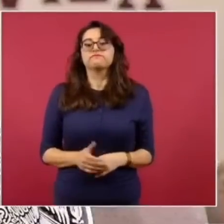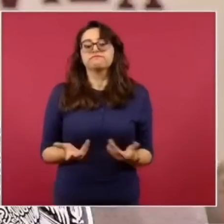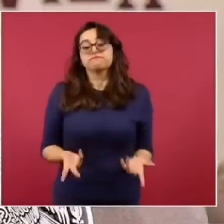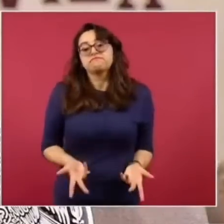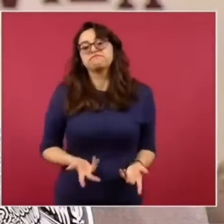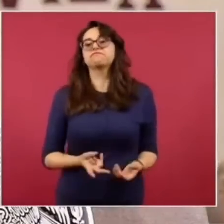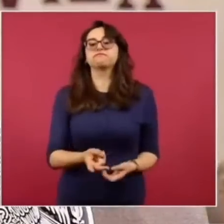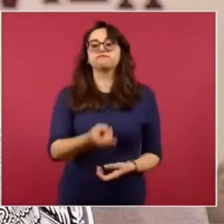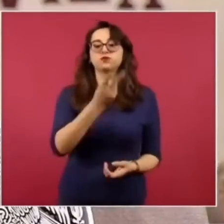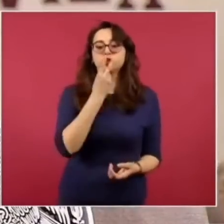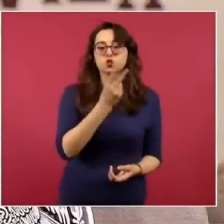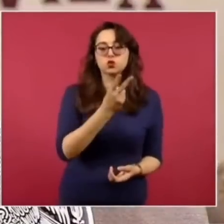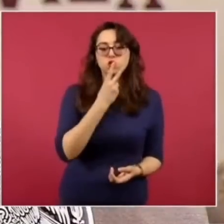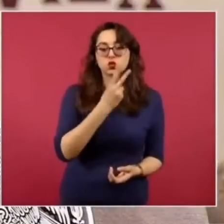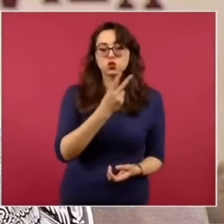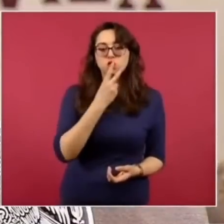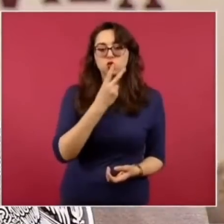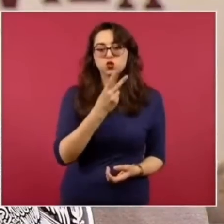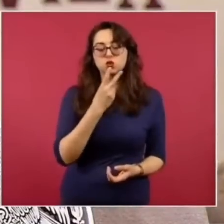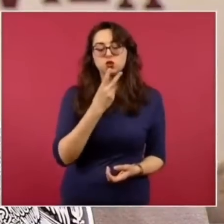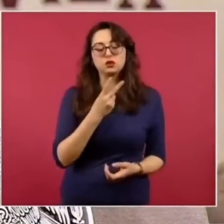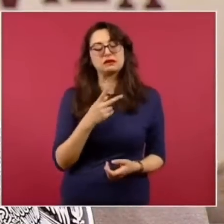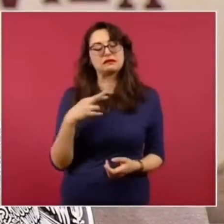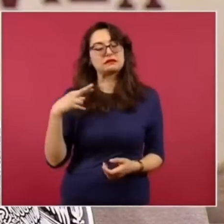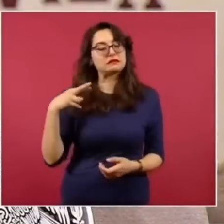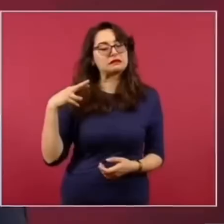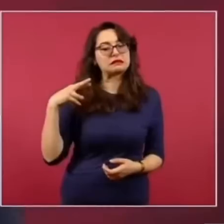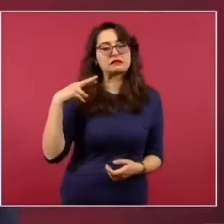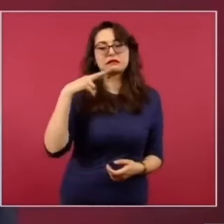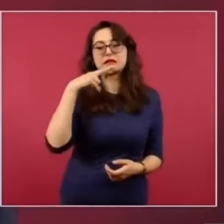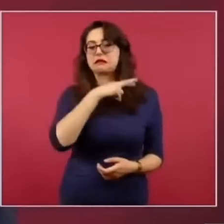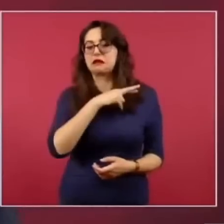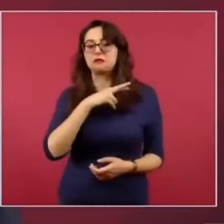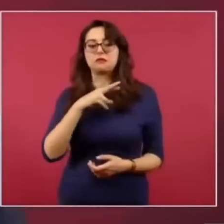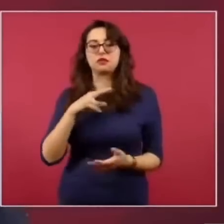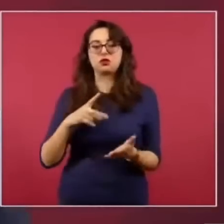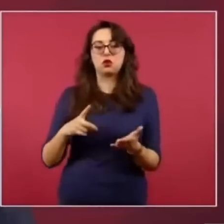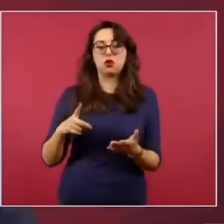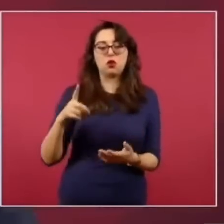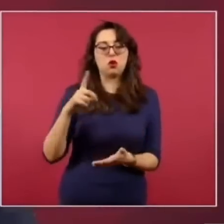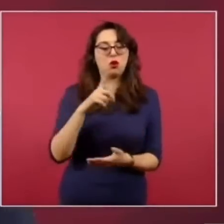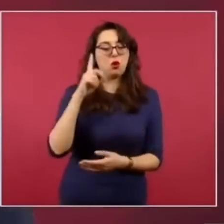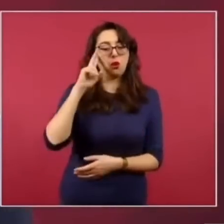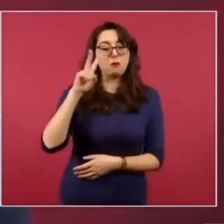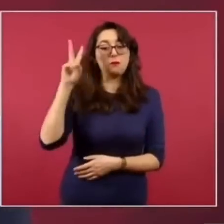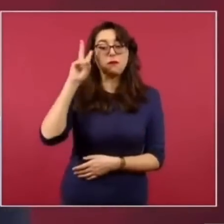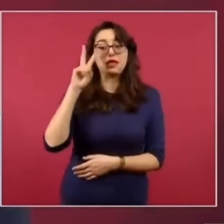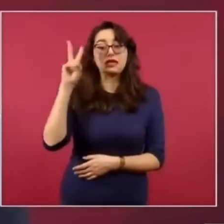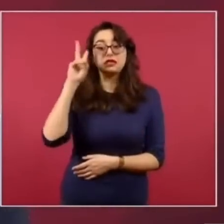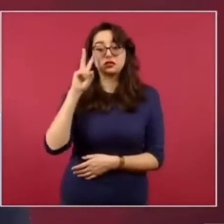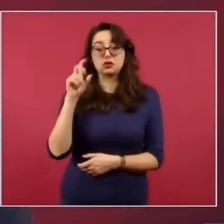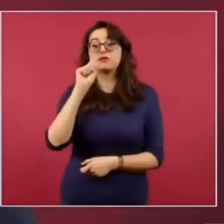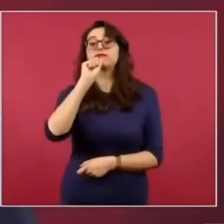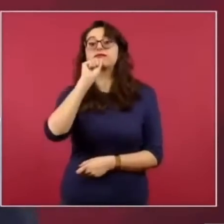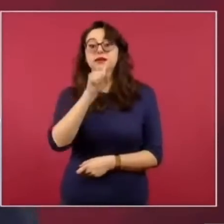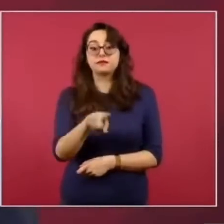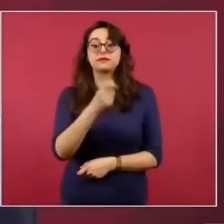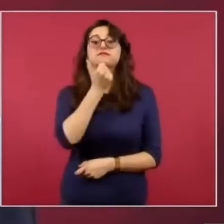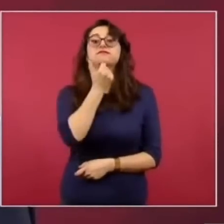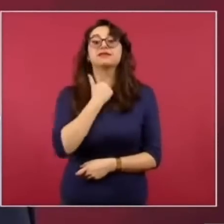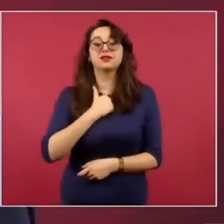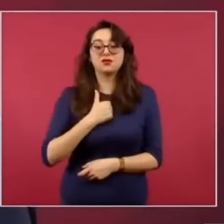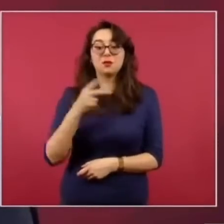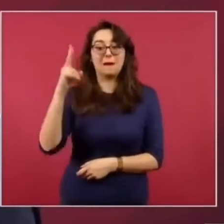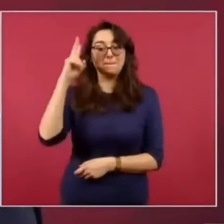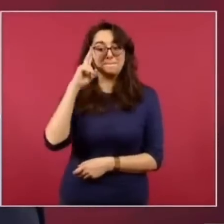legal, de los productos adictivos de mayor uso en el mundo, junto con el alcohol. Y además, desde hace muchos años se